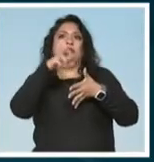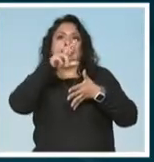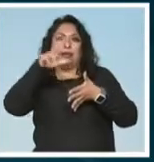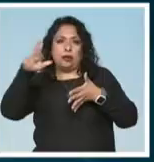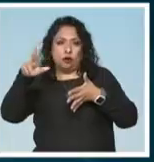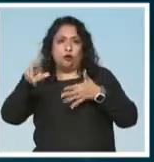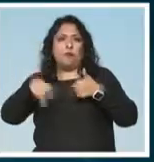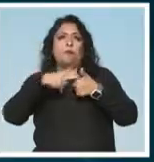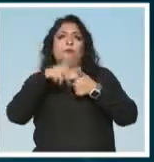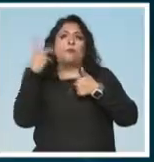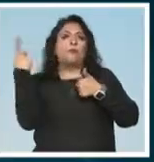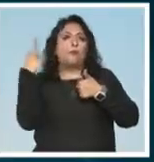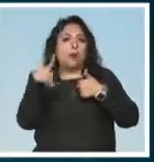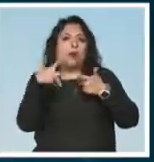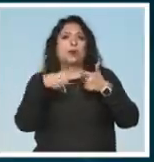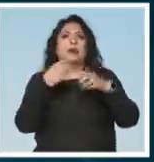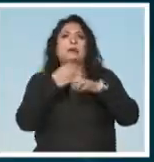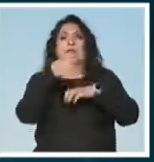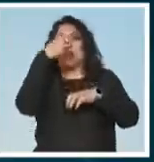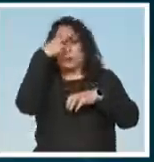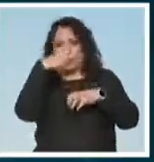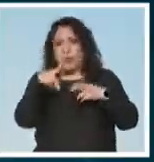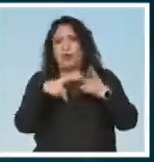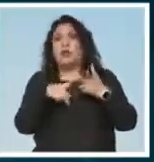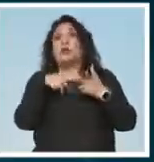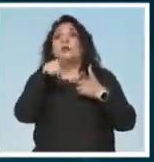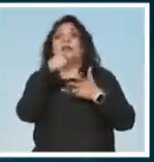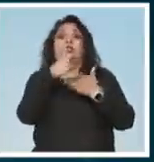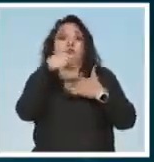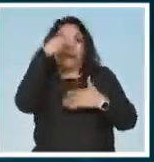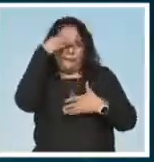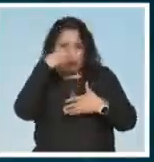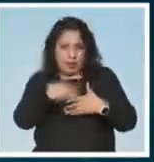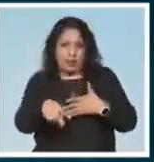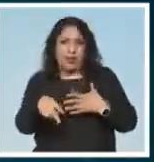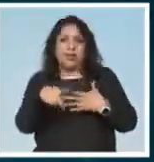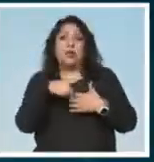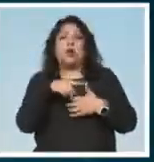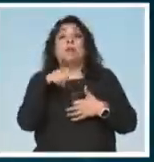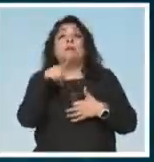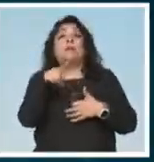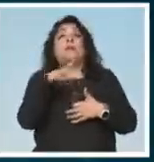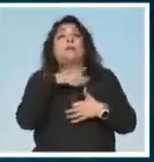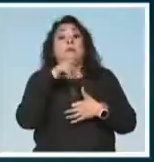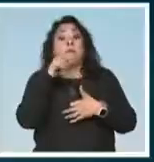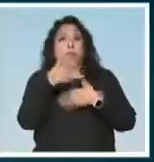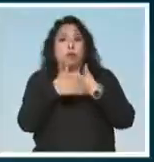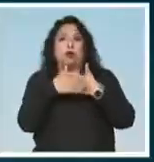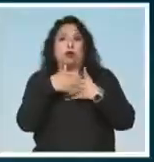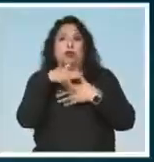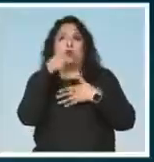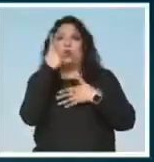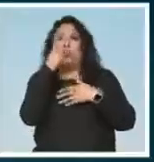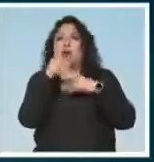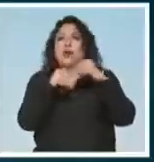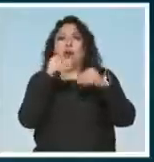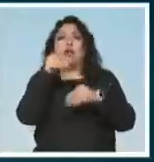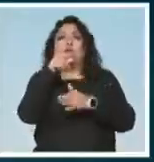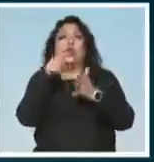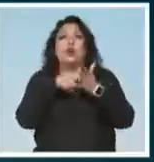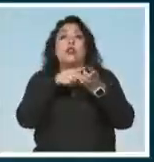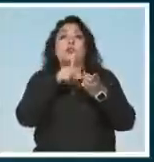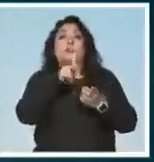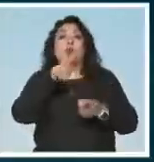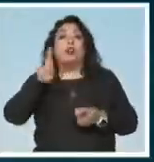Roo, de Puebla, Estado de México, obviamente Ciudad de México, y vamos a tener un alebrije que viene de Puerto